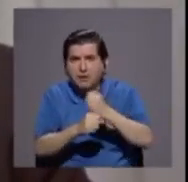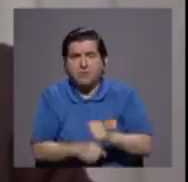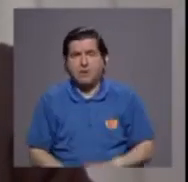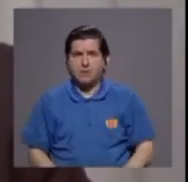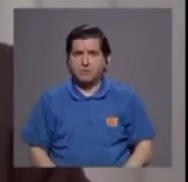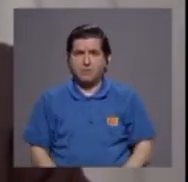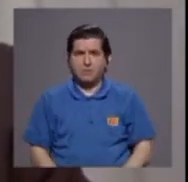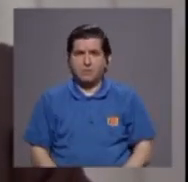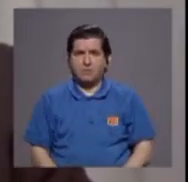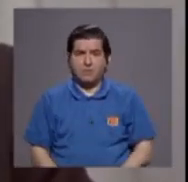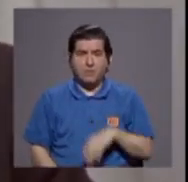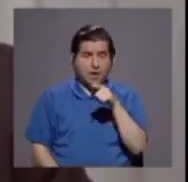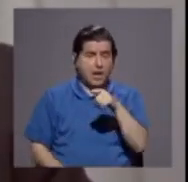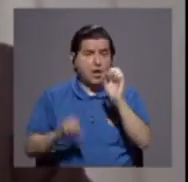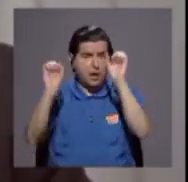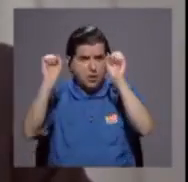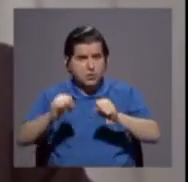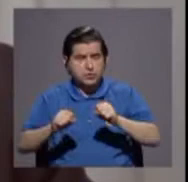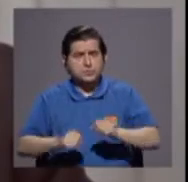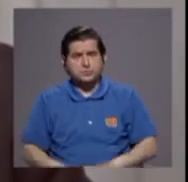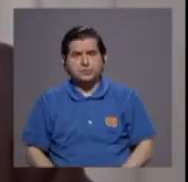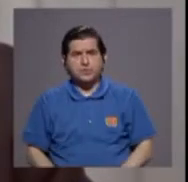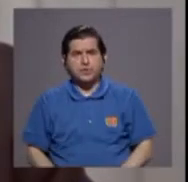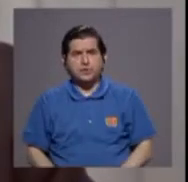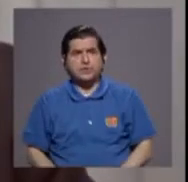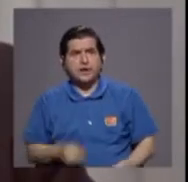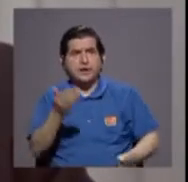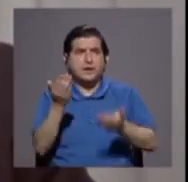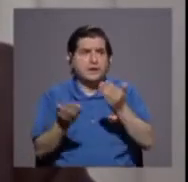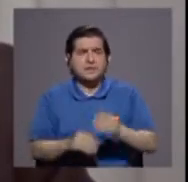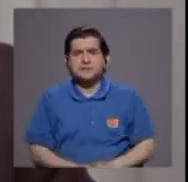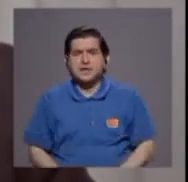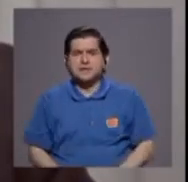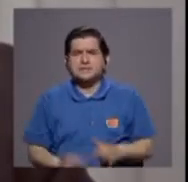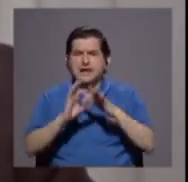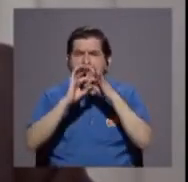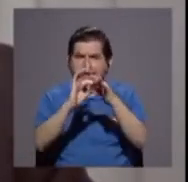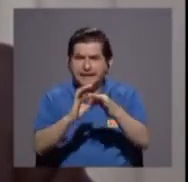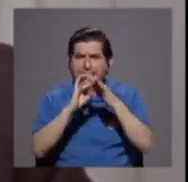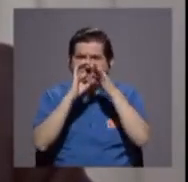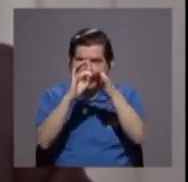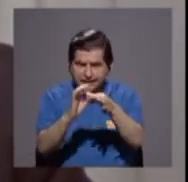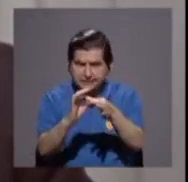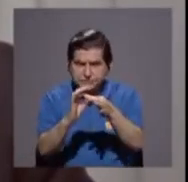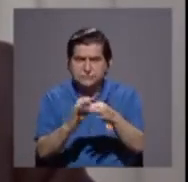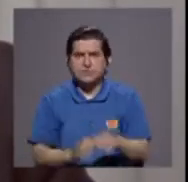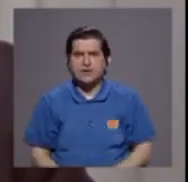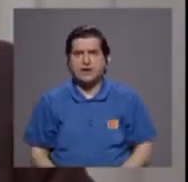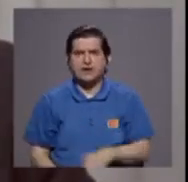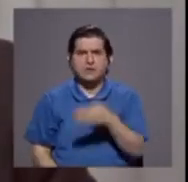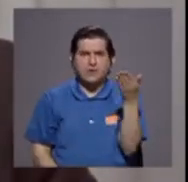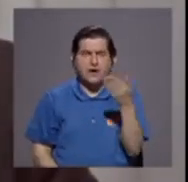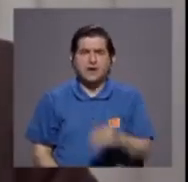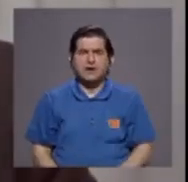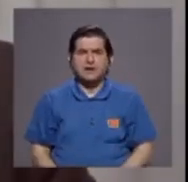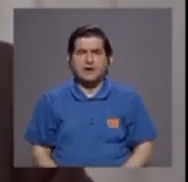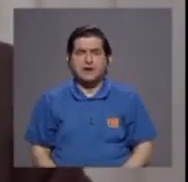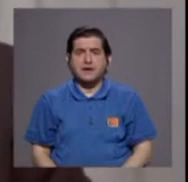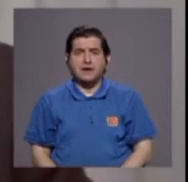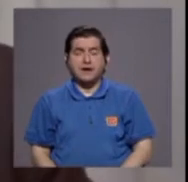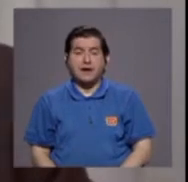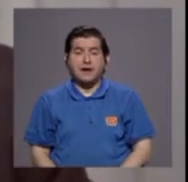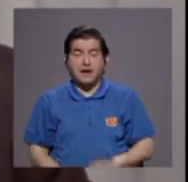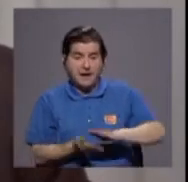trabajo, pues en proporción a la extensión